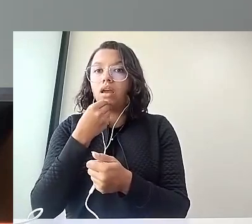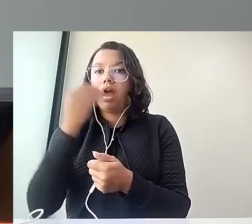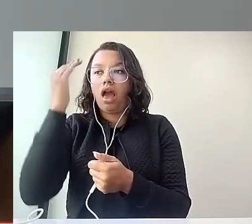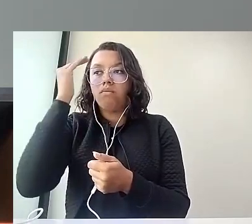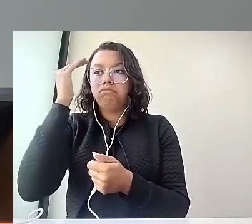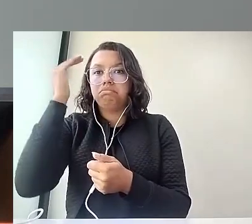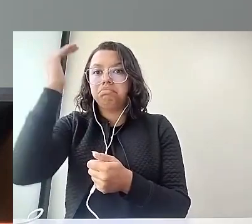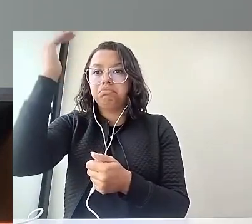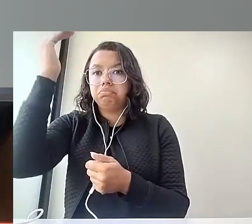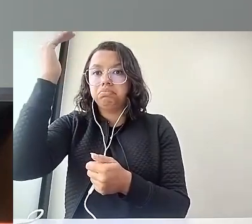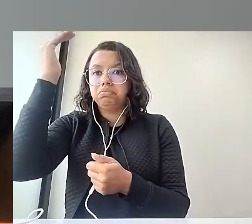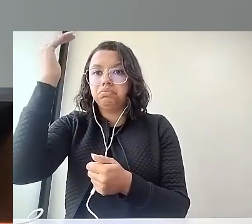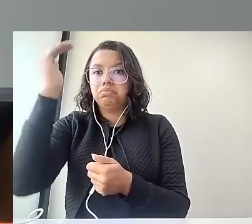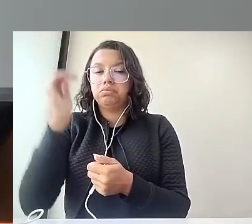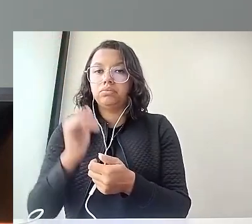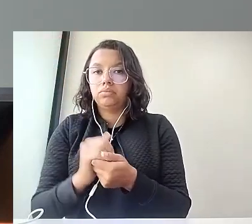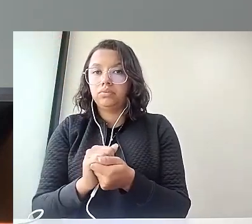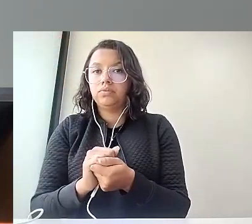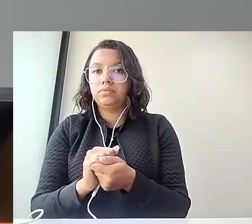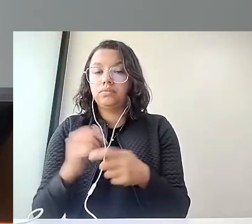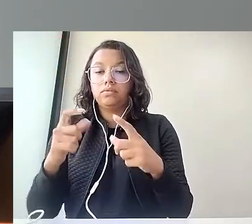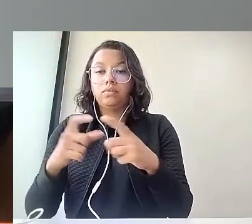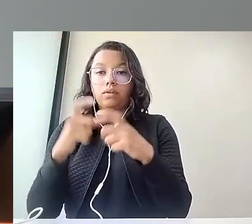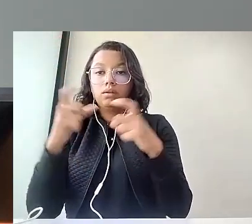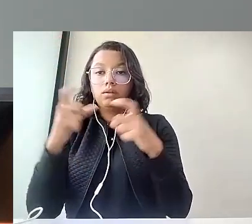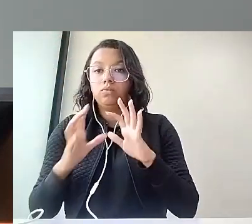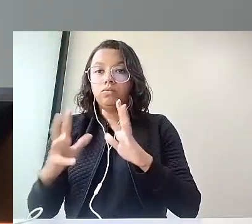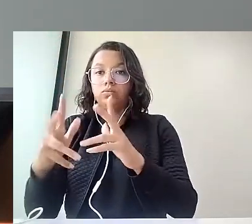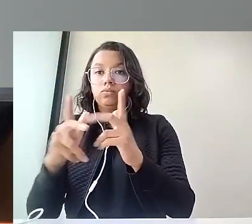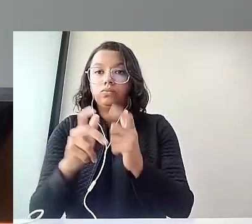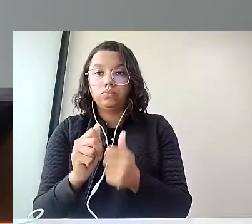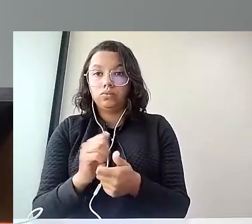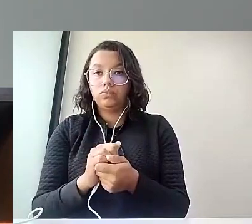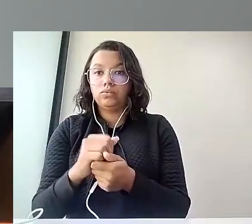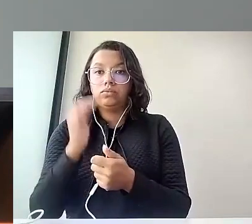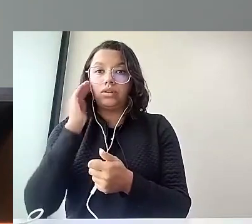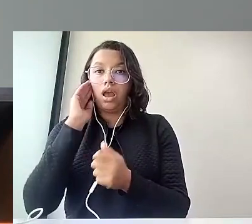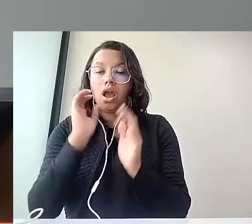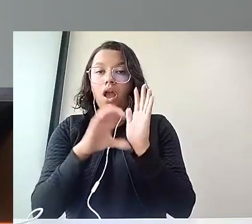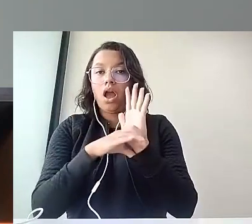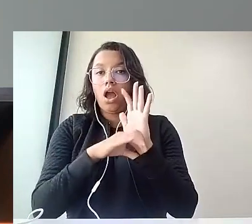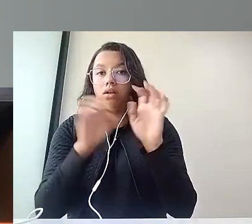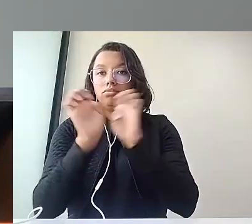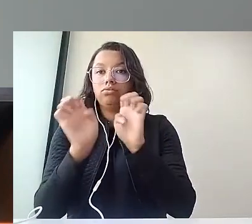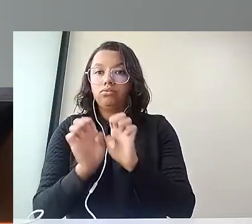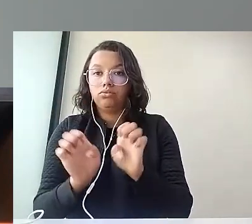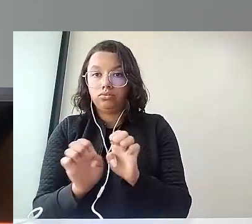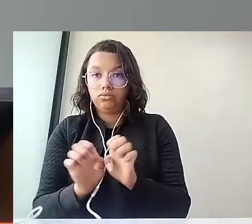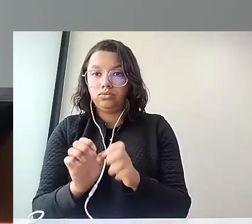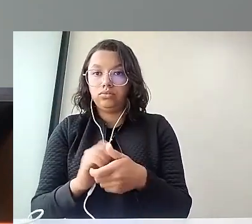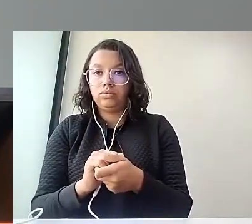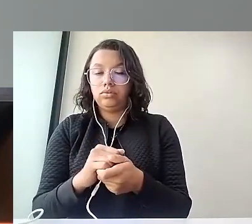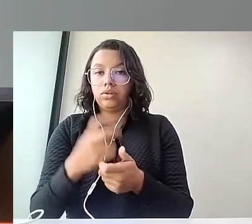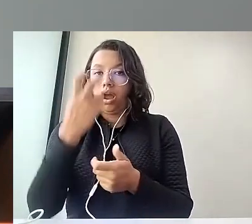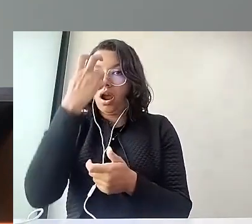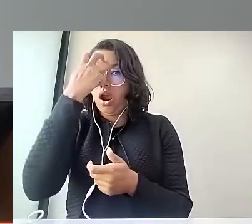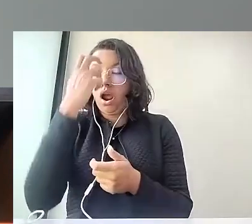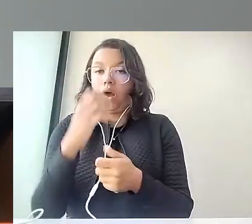la grande mayoría de todos los conceptos que estructuran nuestra cultura